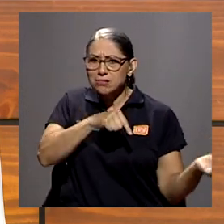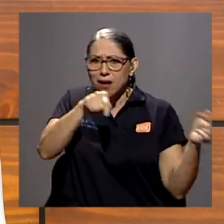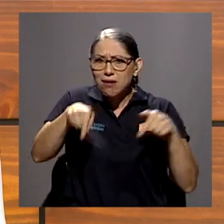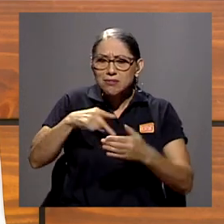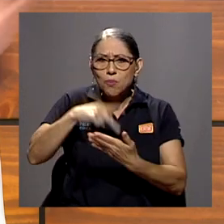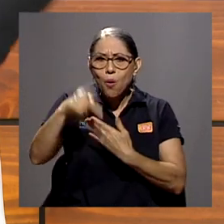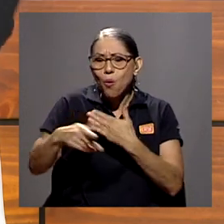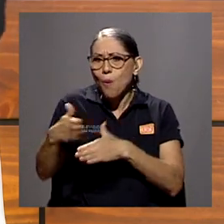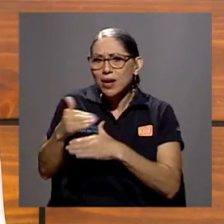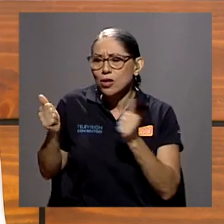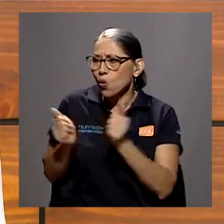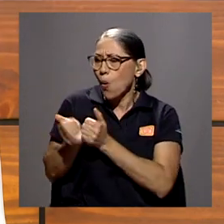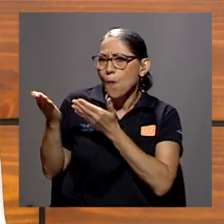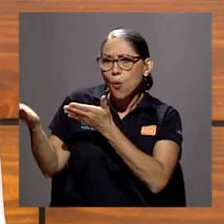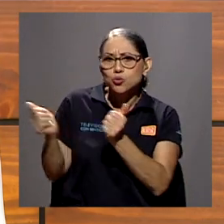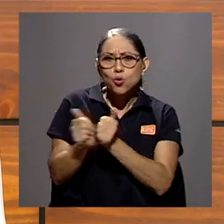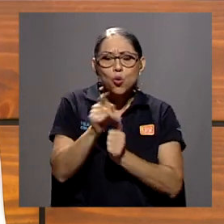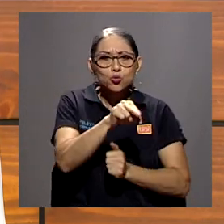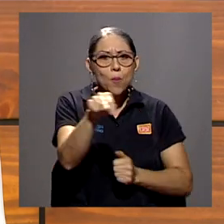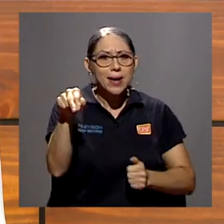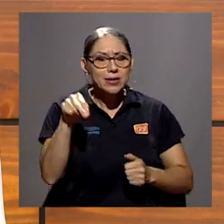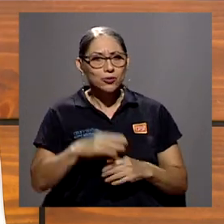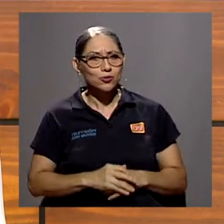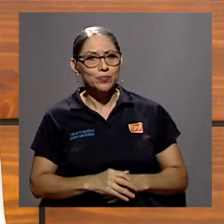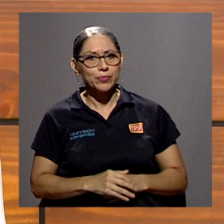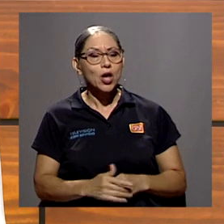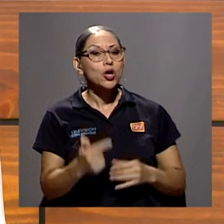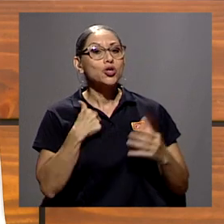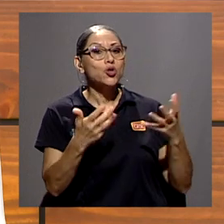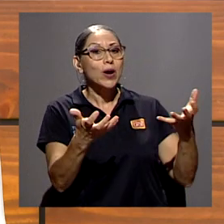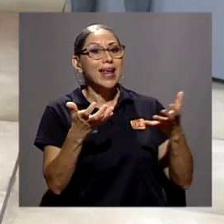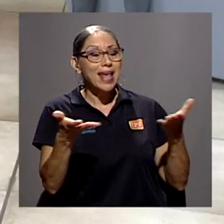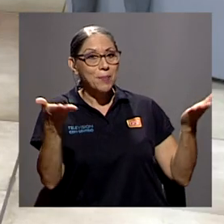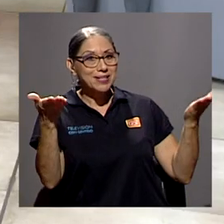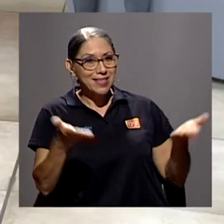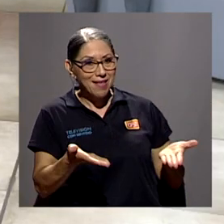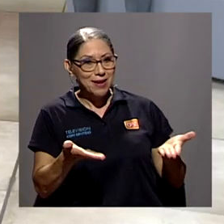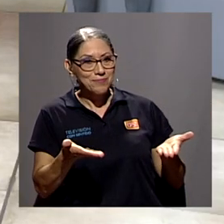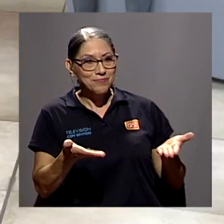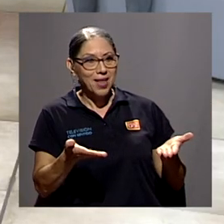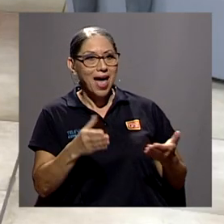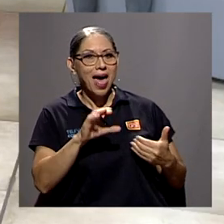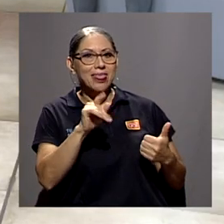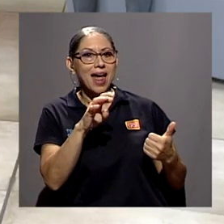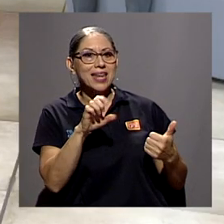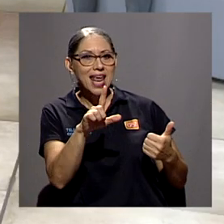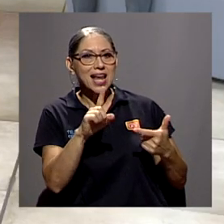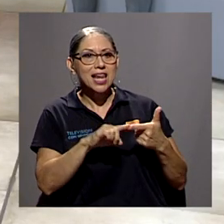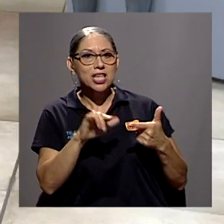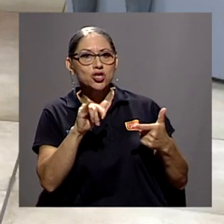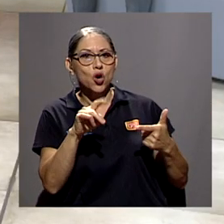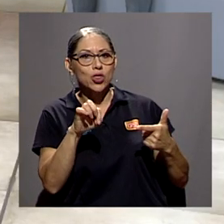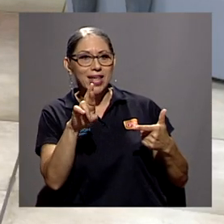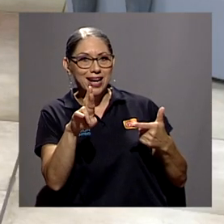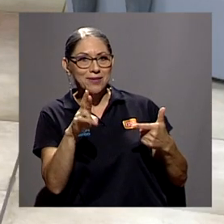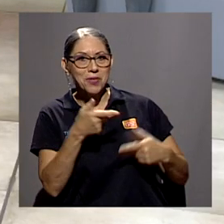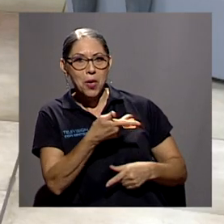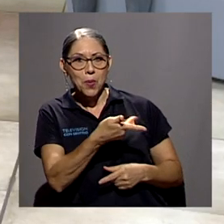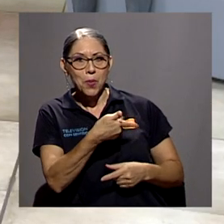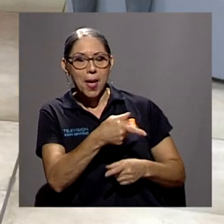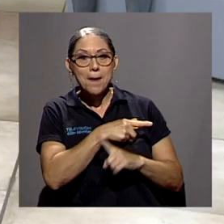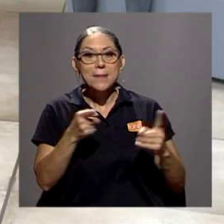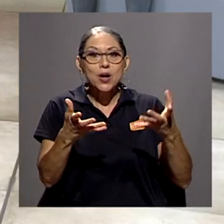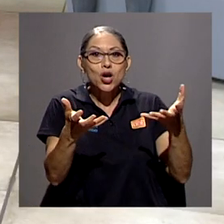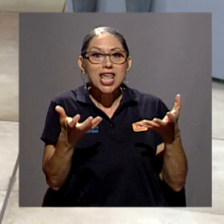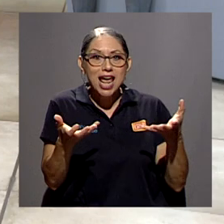y estar compartiendo con vos y con los compañeros por supuesto yo quería presentar tanto daniel como yonder pero quiero que hagamos